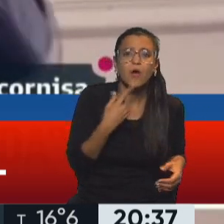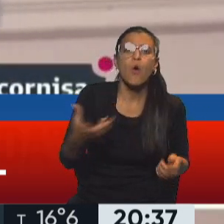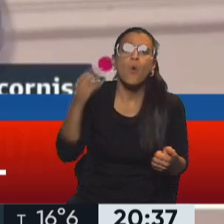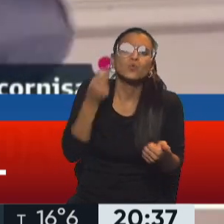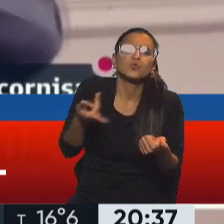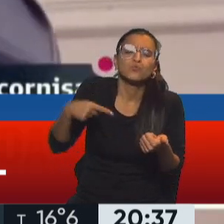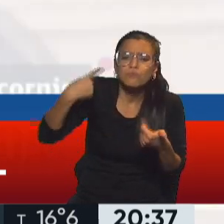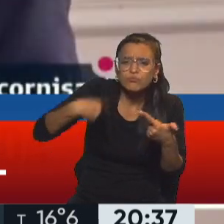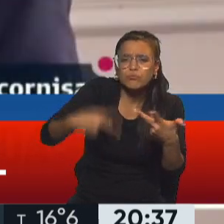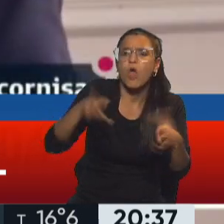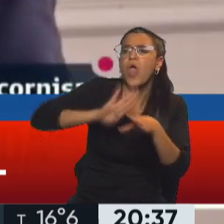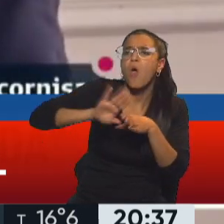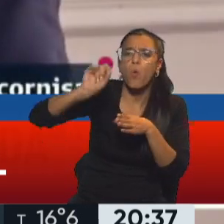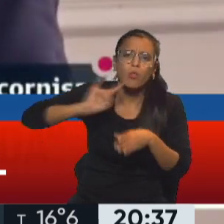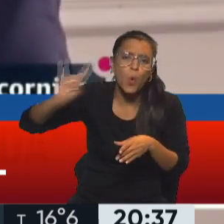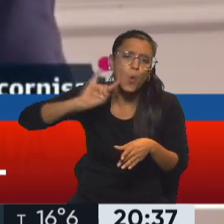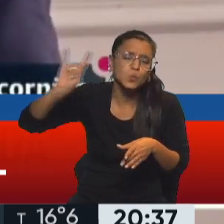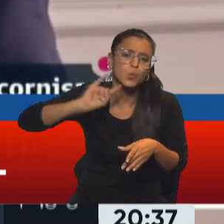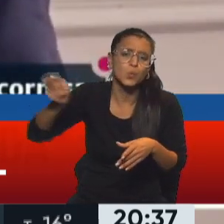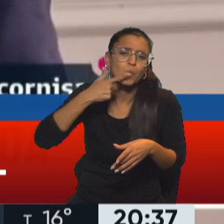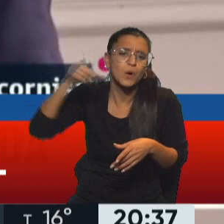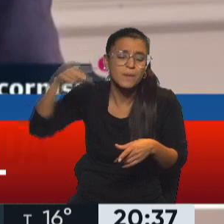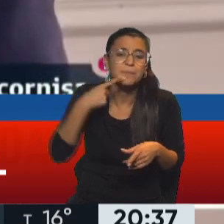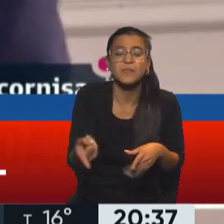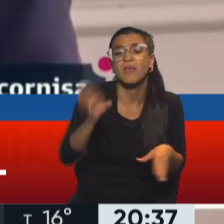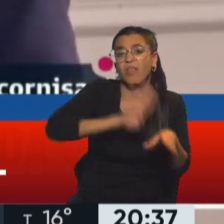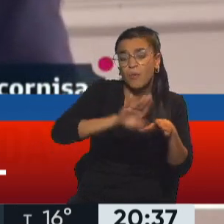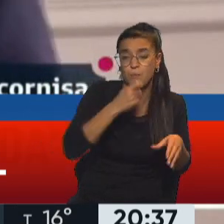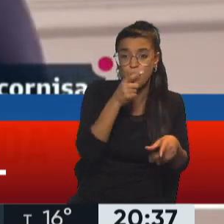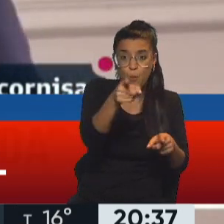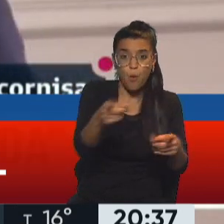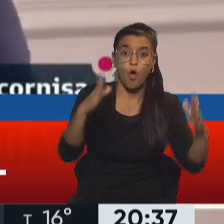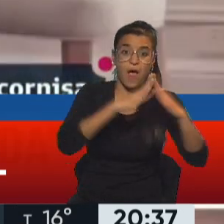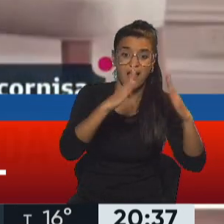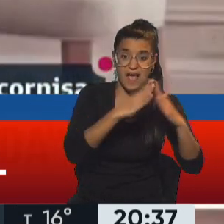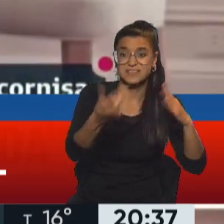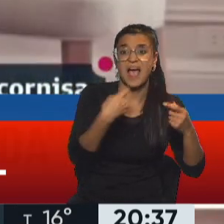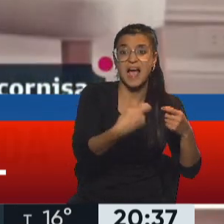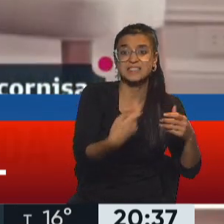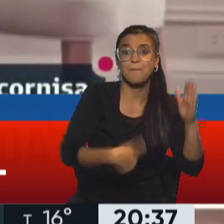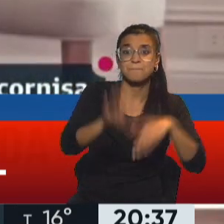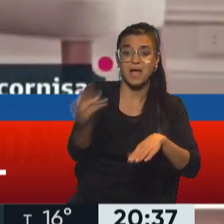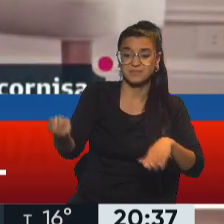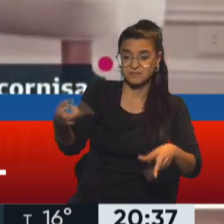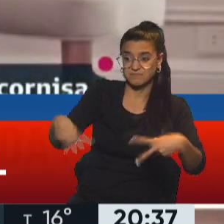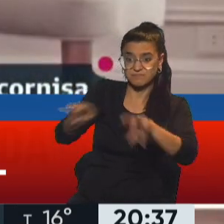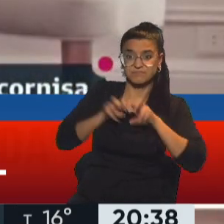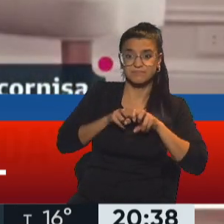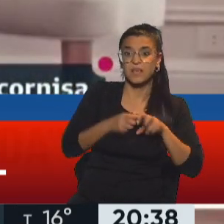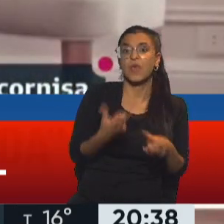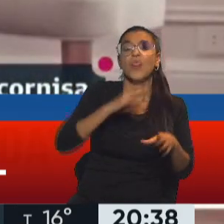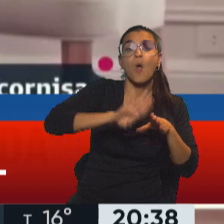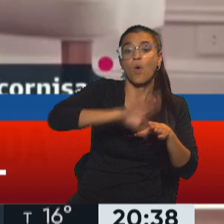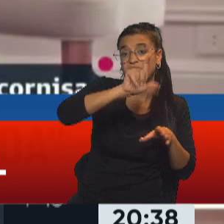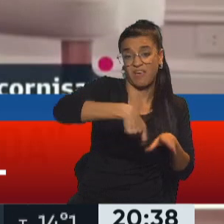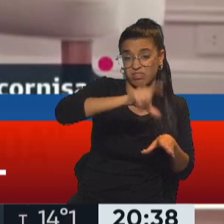día, endeudó. Que la deuda es hija del déficit. O sea, si en tu casa gastas más de lo que te ingresa, te estás endeudando con la tarjeta de crédito.